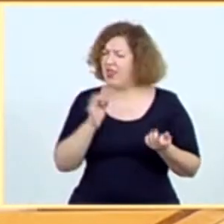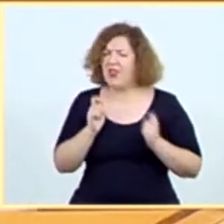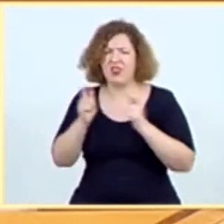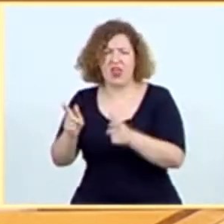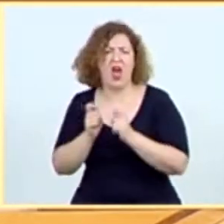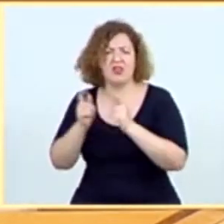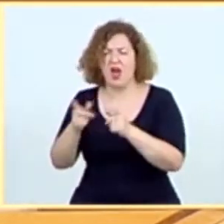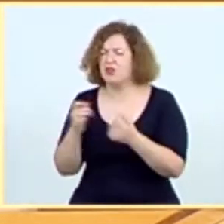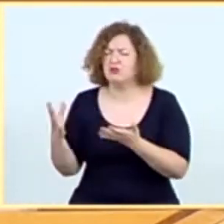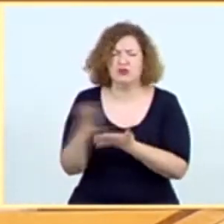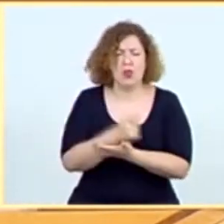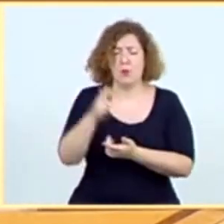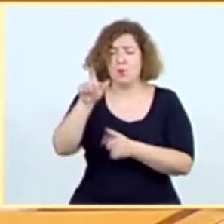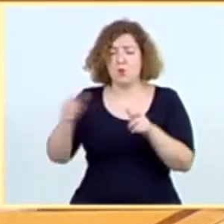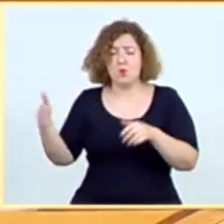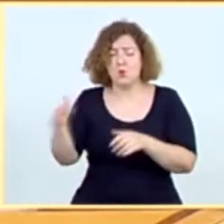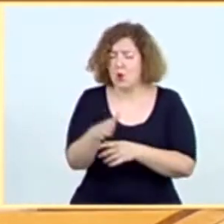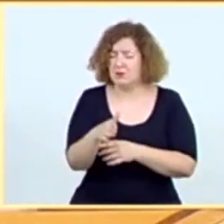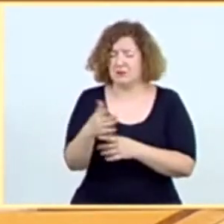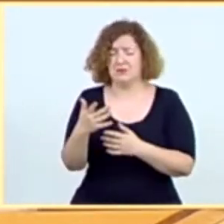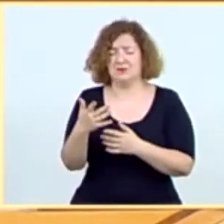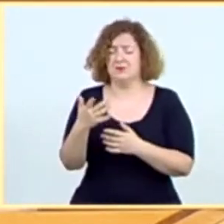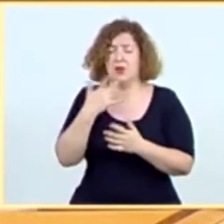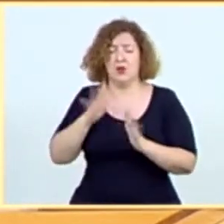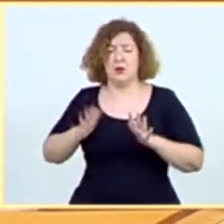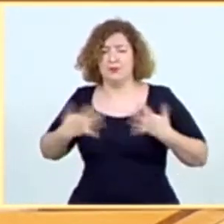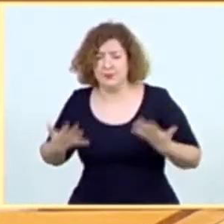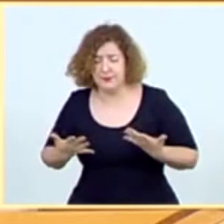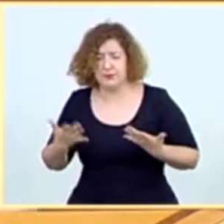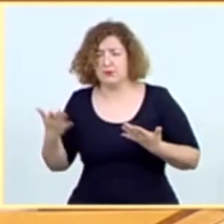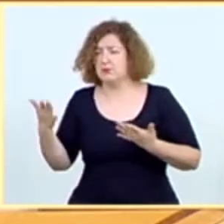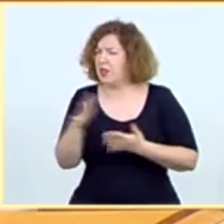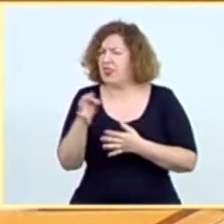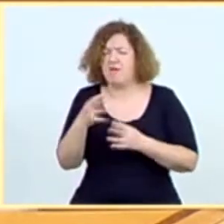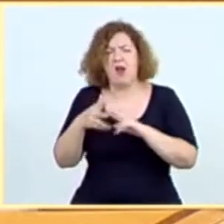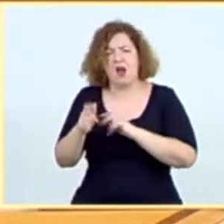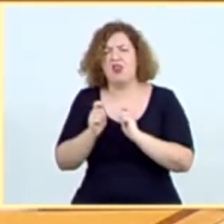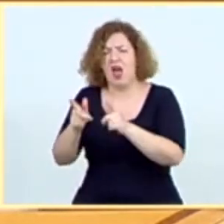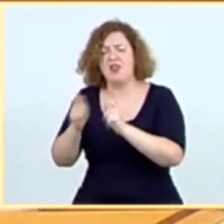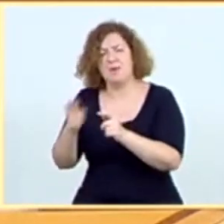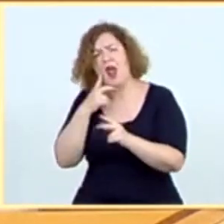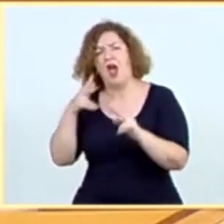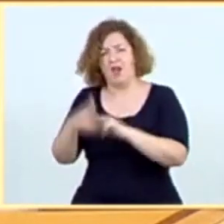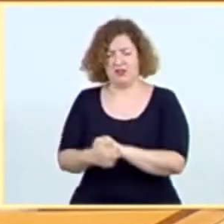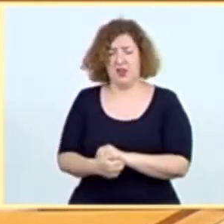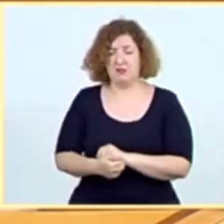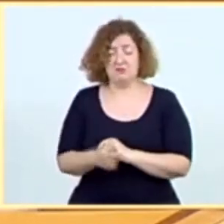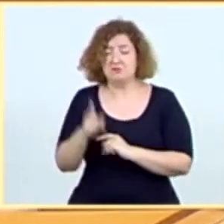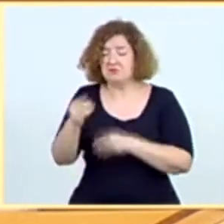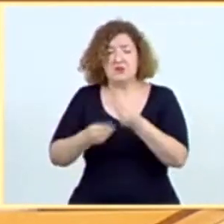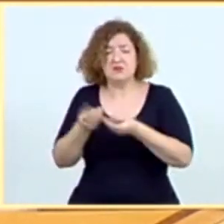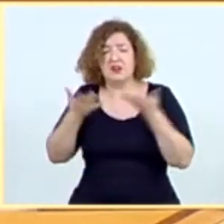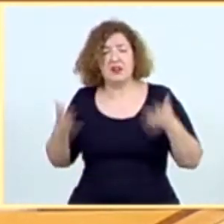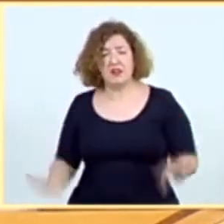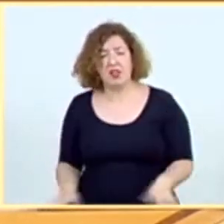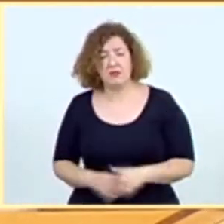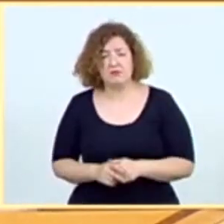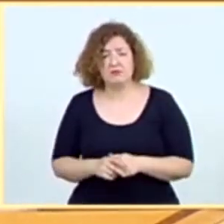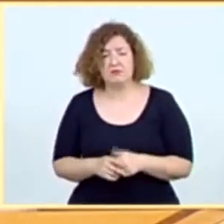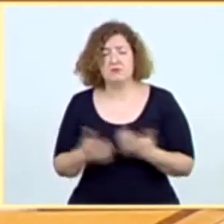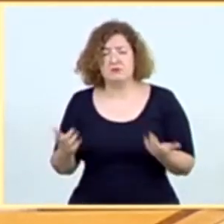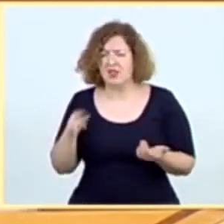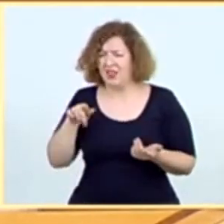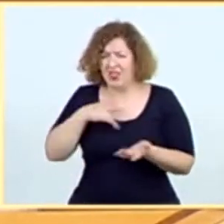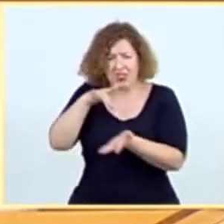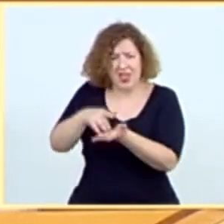haber evitado todas las muertes que, por desgracia, sobrevinieron después, pero incomprensiblemente no hicieron nada. Aquel día deberían haberse puesto en